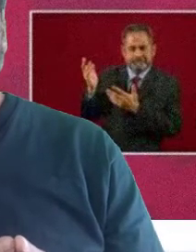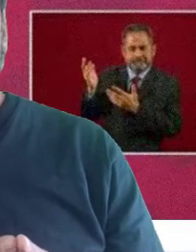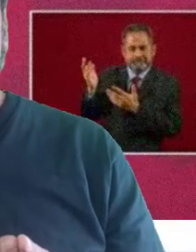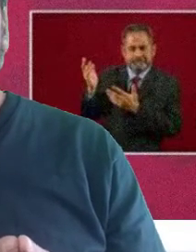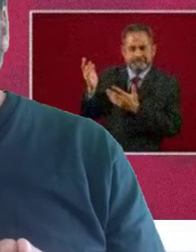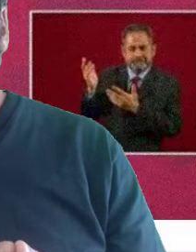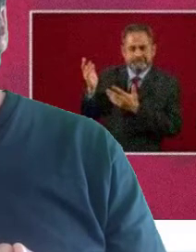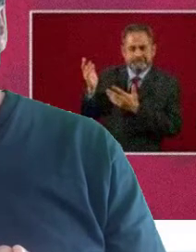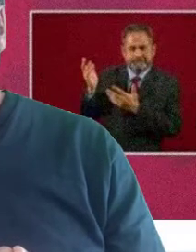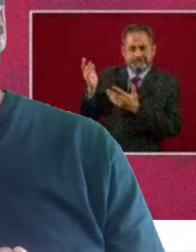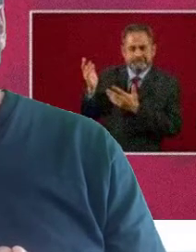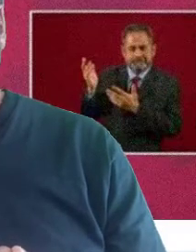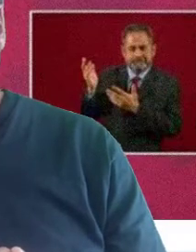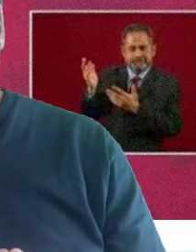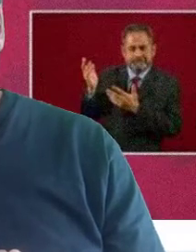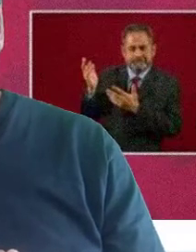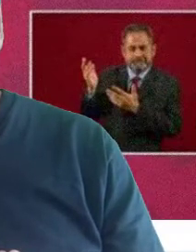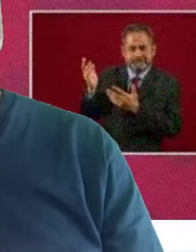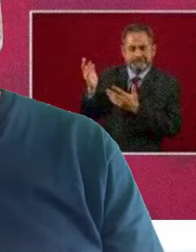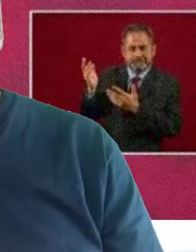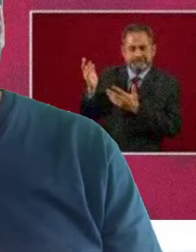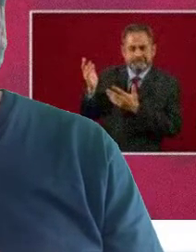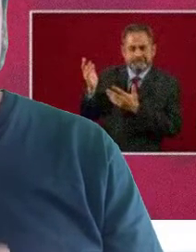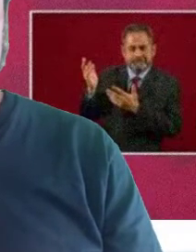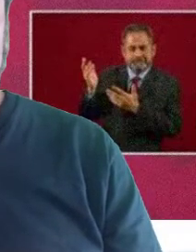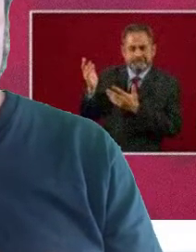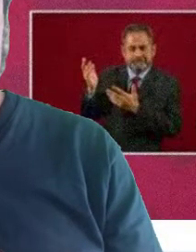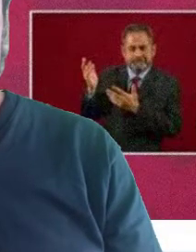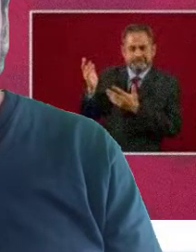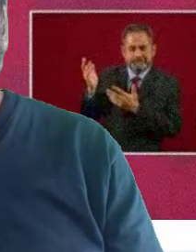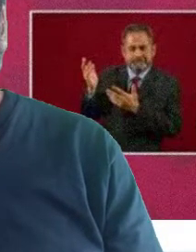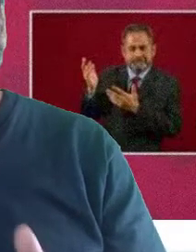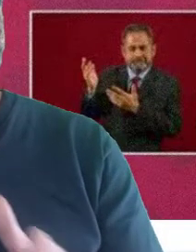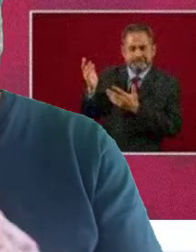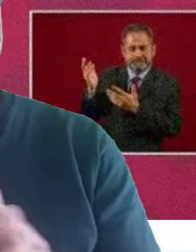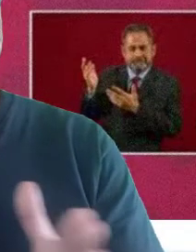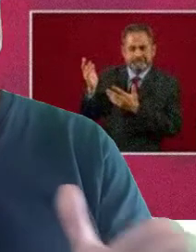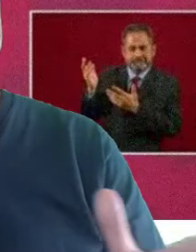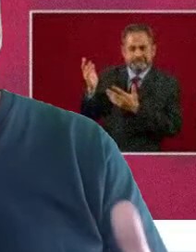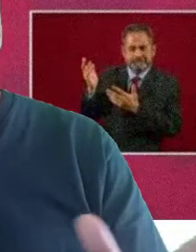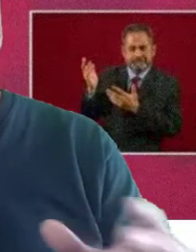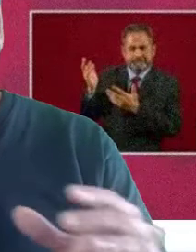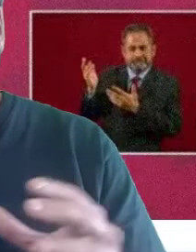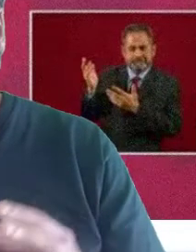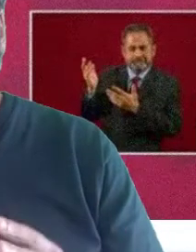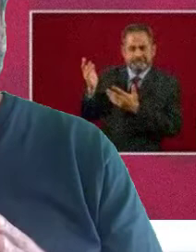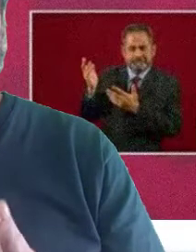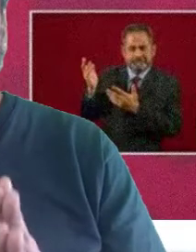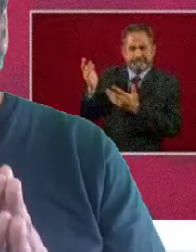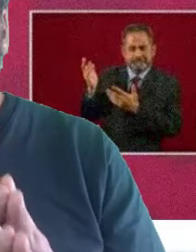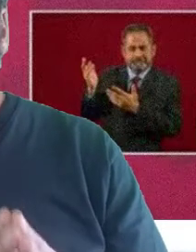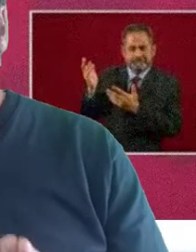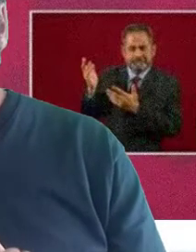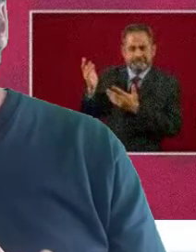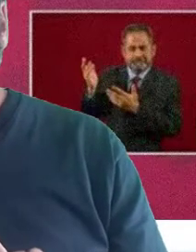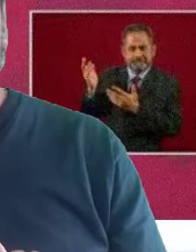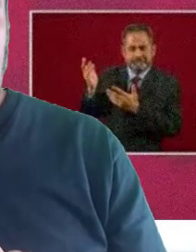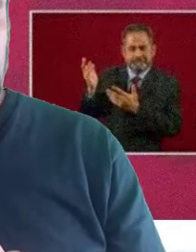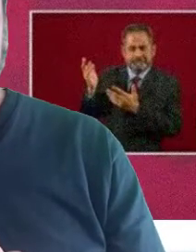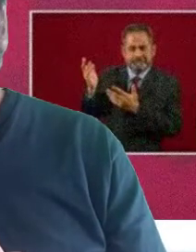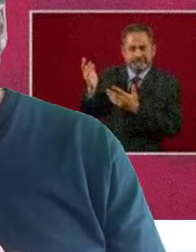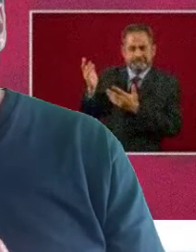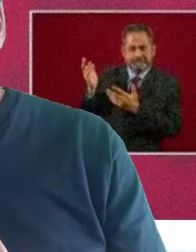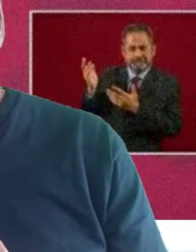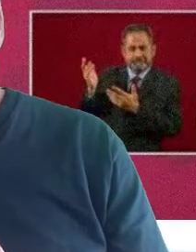hay una cuestión que es la libre expresión que al rato se las voy a leer porque les traigo el fragmento completo de esta